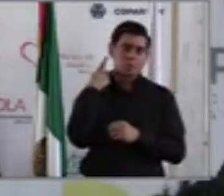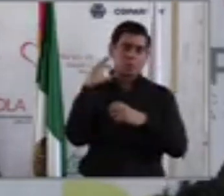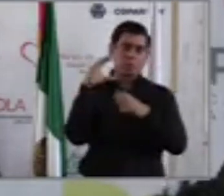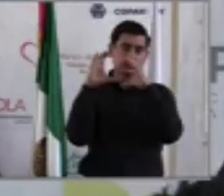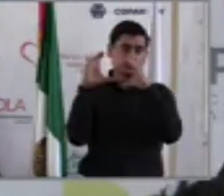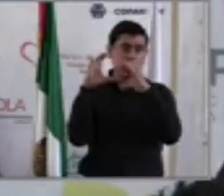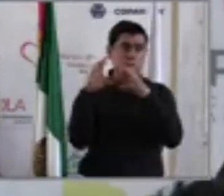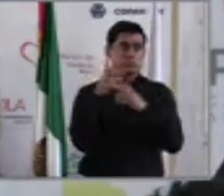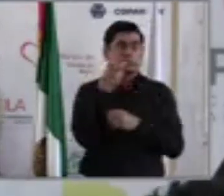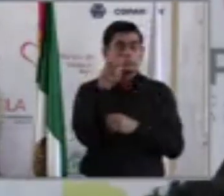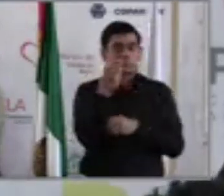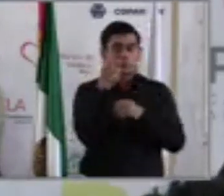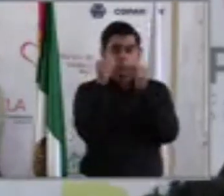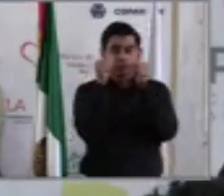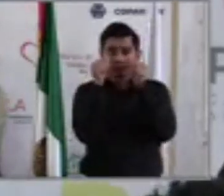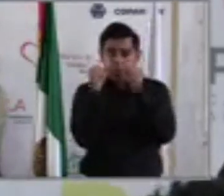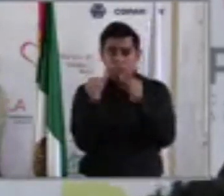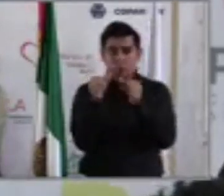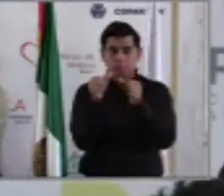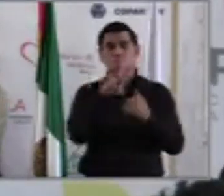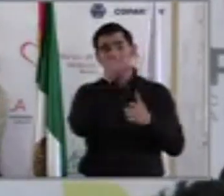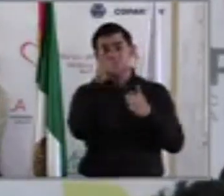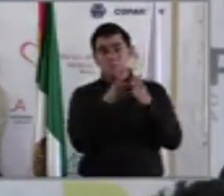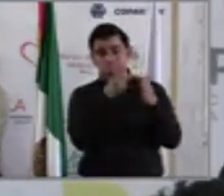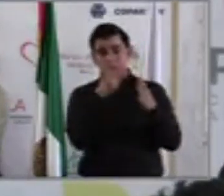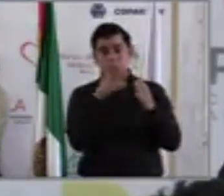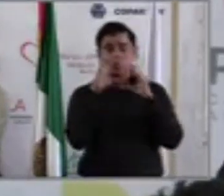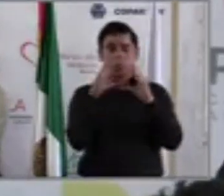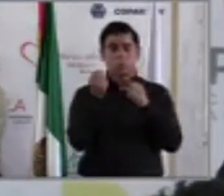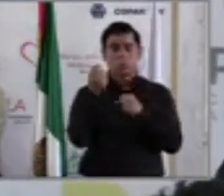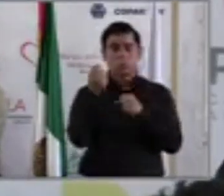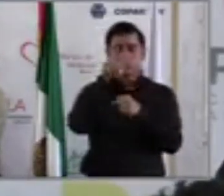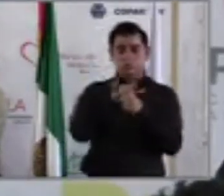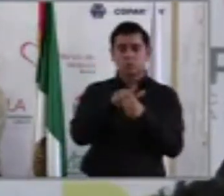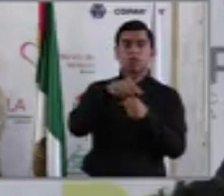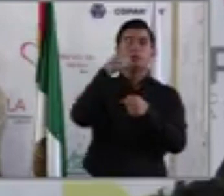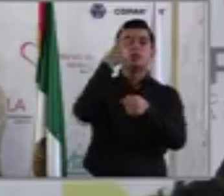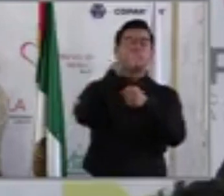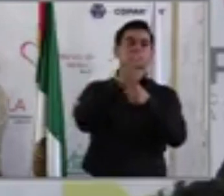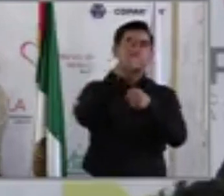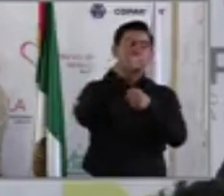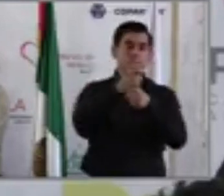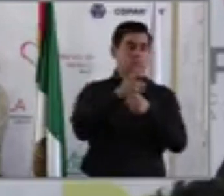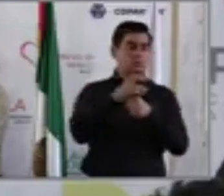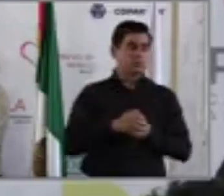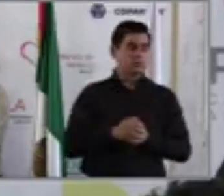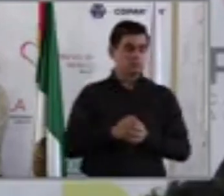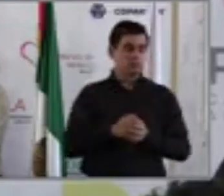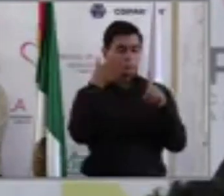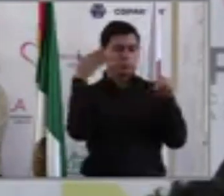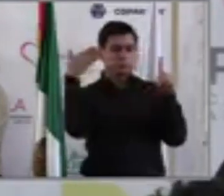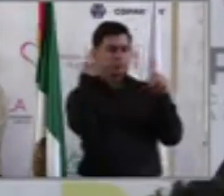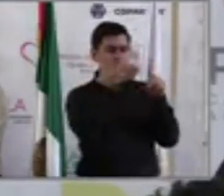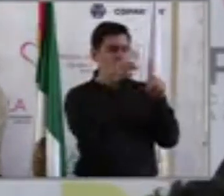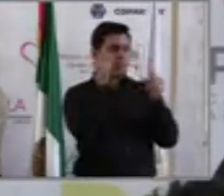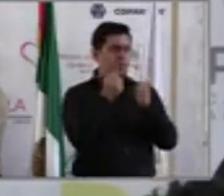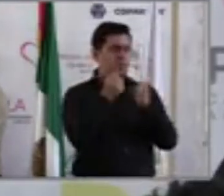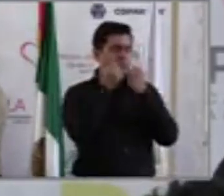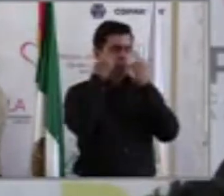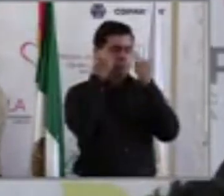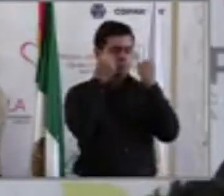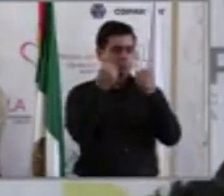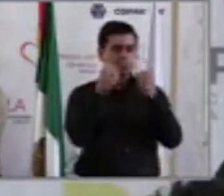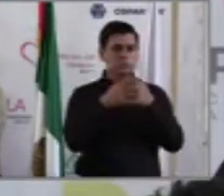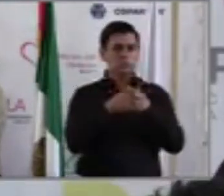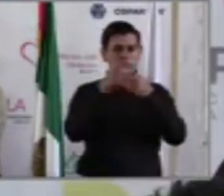ver precisamente con la reconstrucción del tejido social. La segunda tiene que ver con el fortalecimiento de